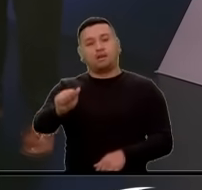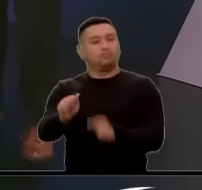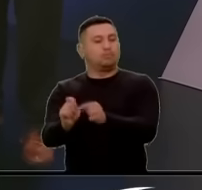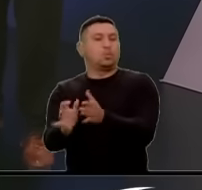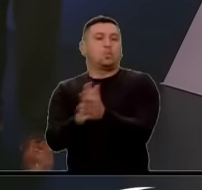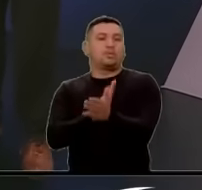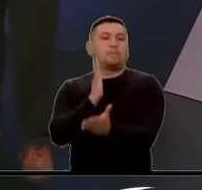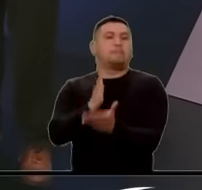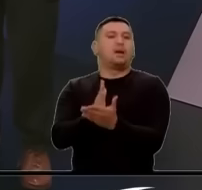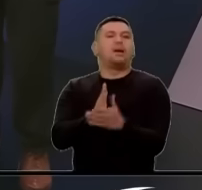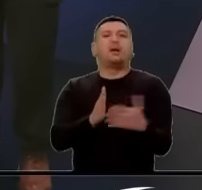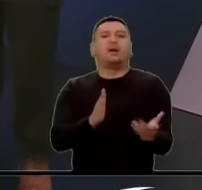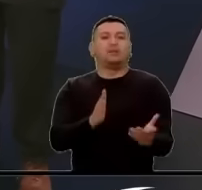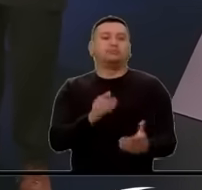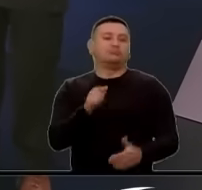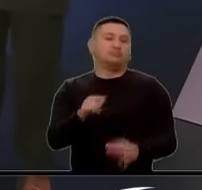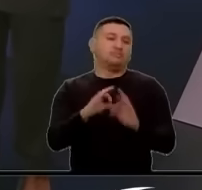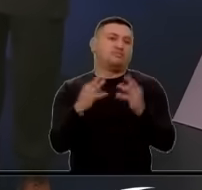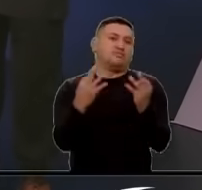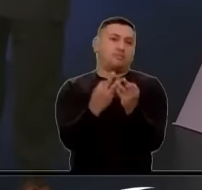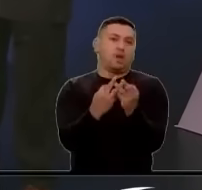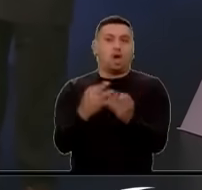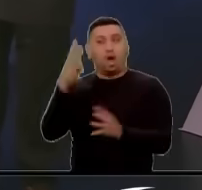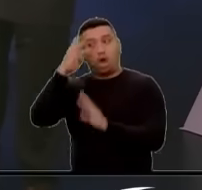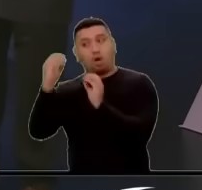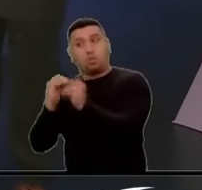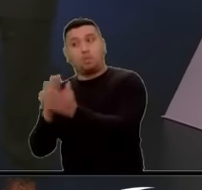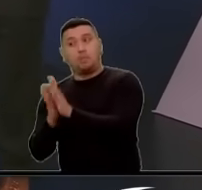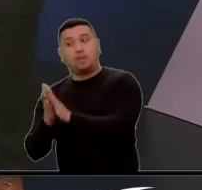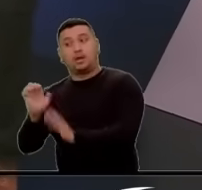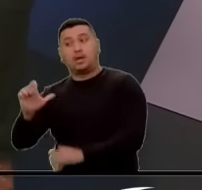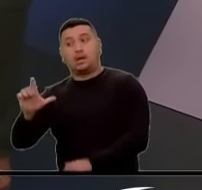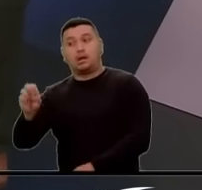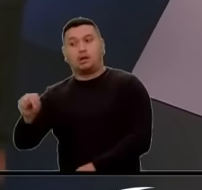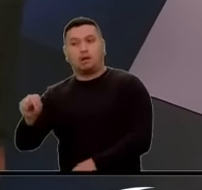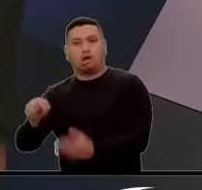calles y a las carreteras de Arauca? Gracias, concejal. A ustedes, que estén bien.